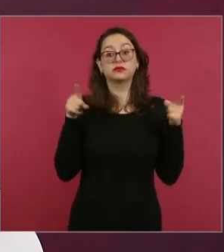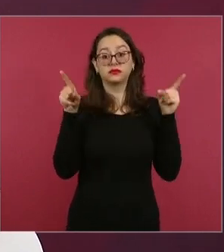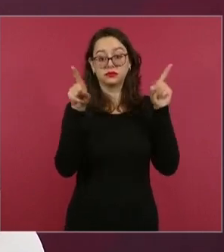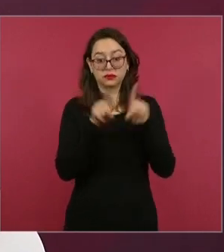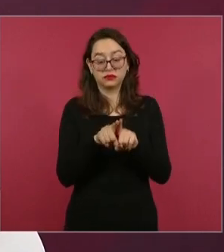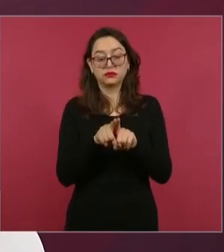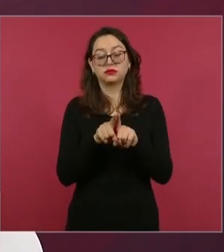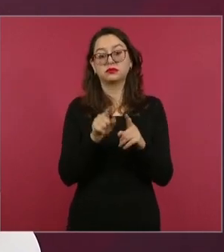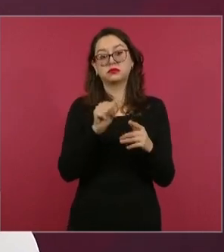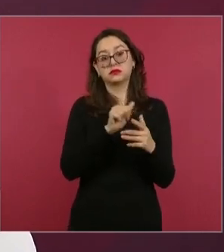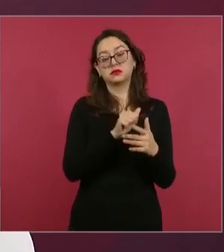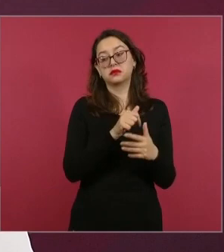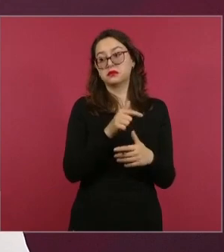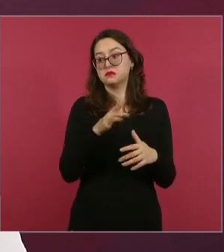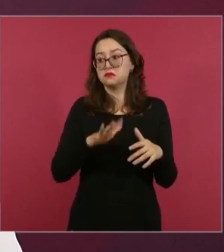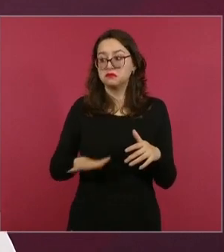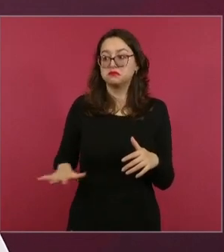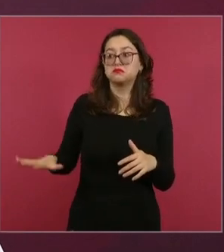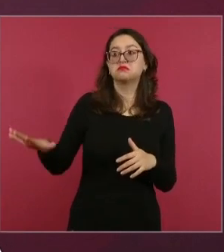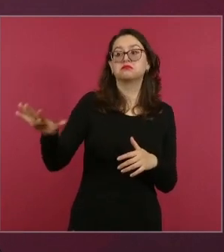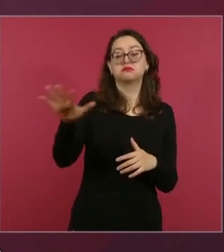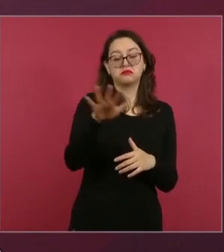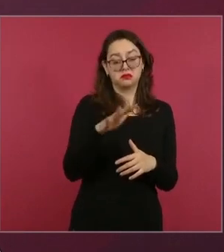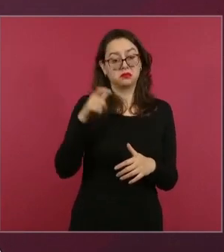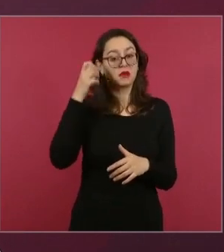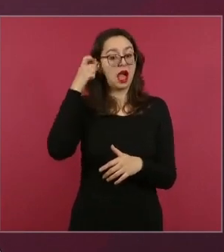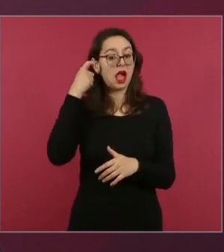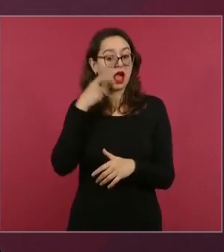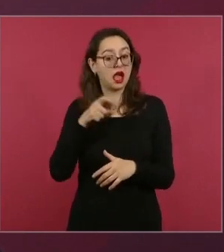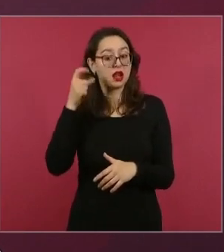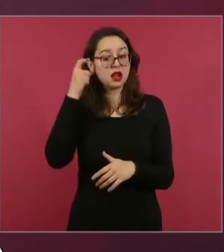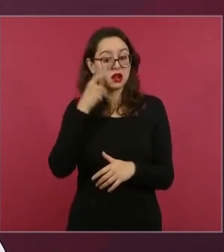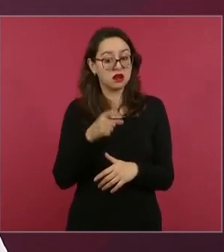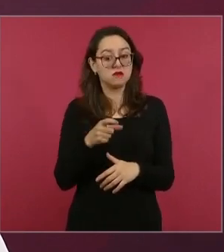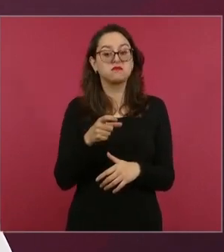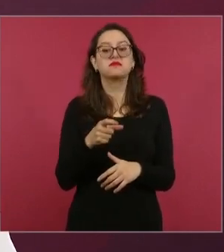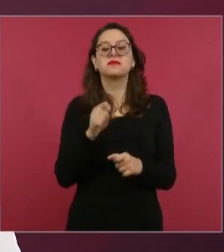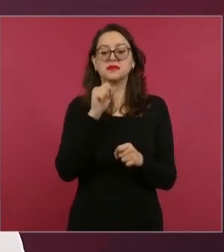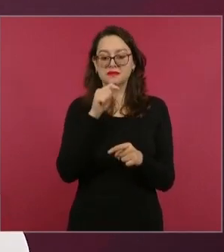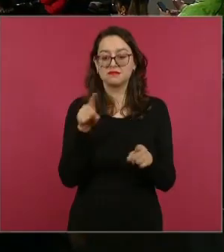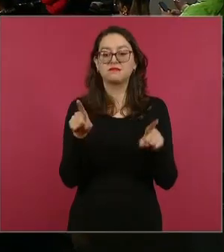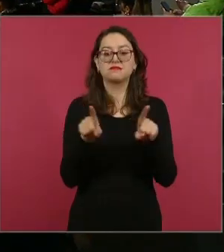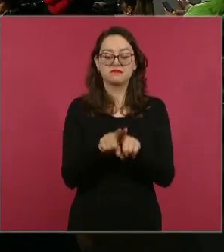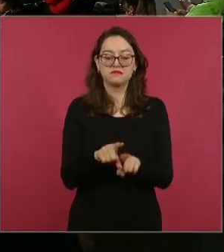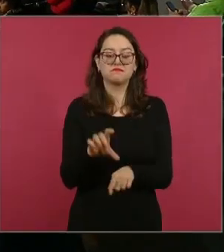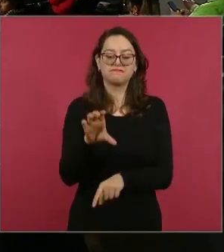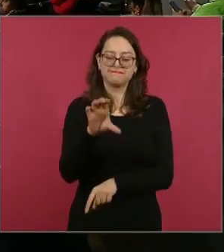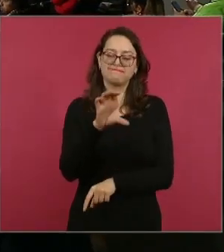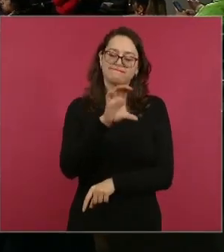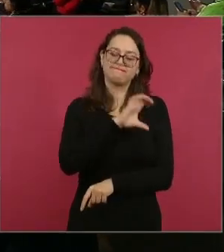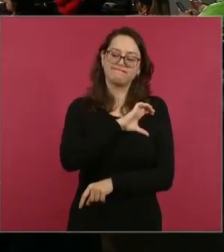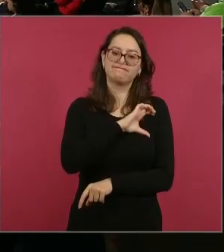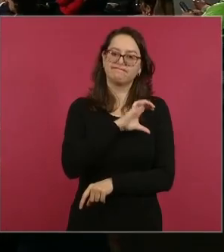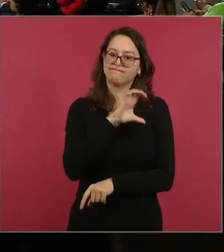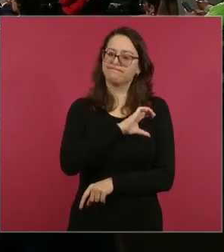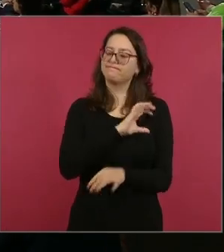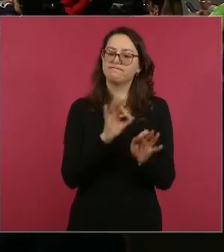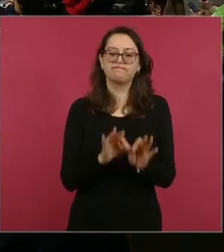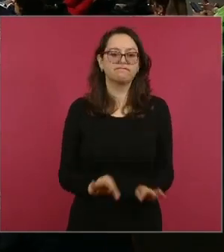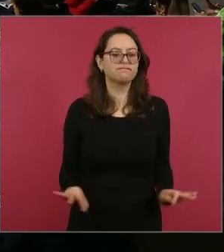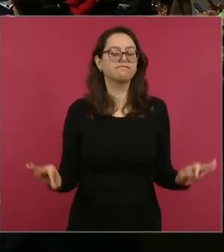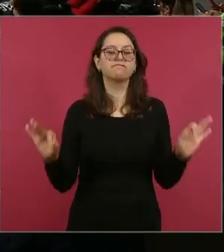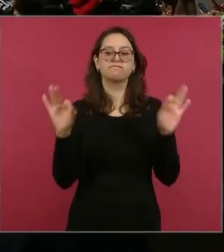de Acapulco y otros municipios y por supuesto que con el cariño de todas las y los mexicanos que nos han